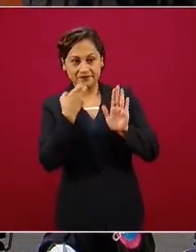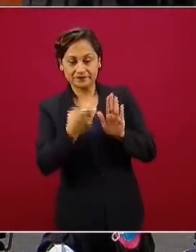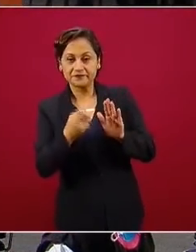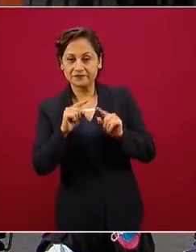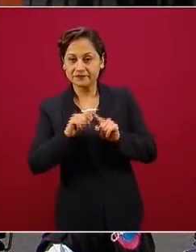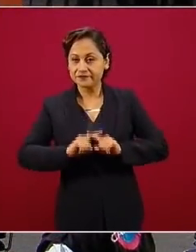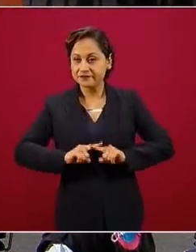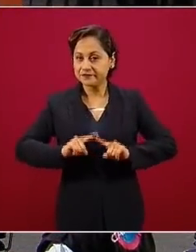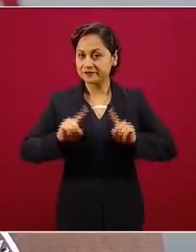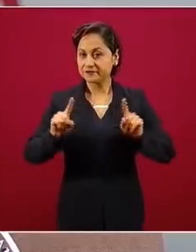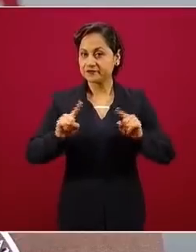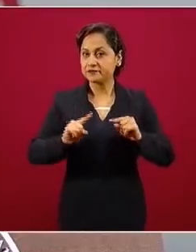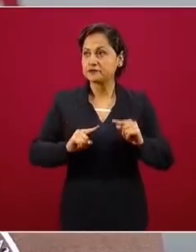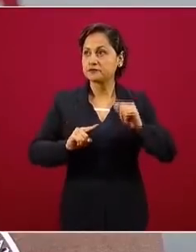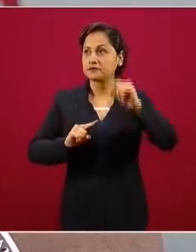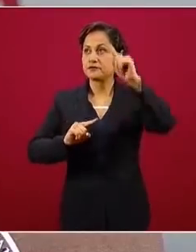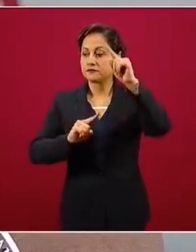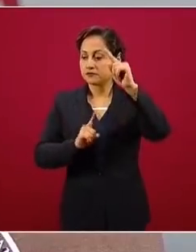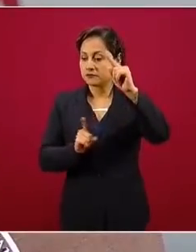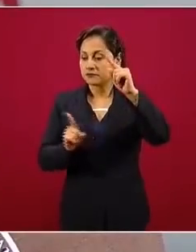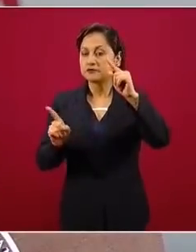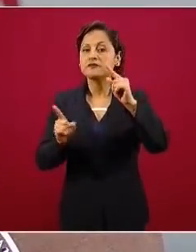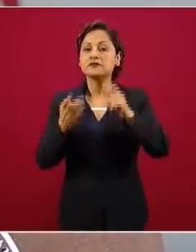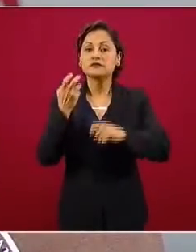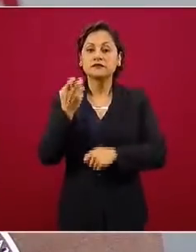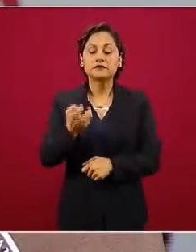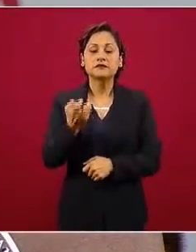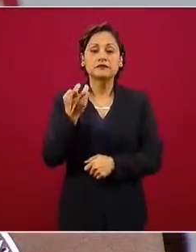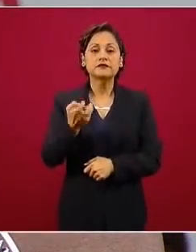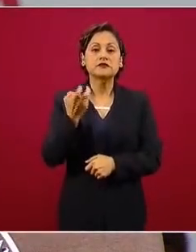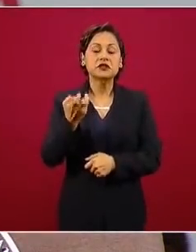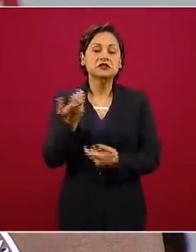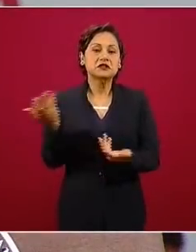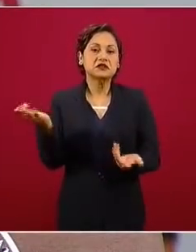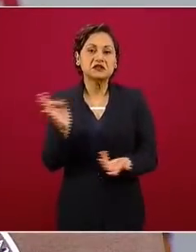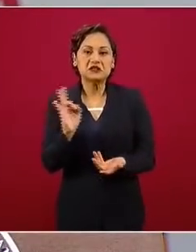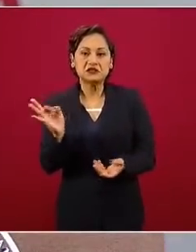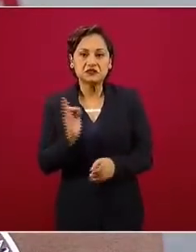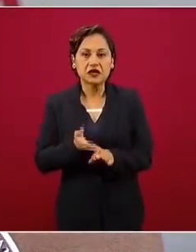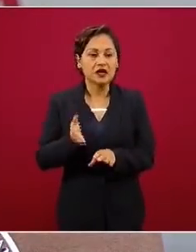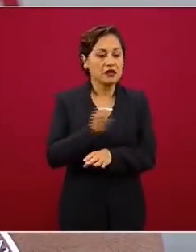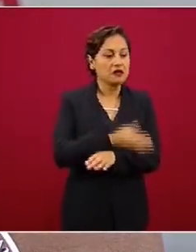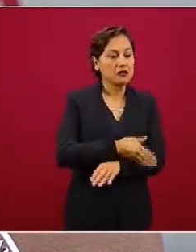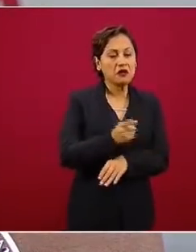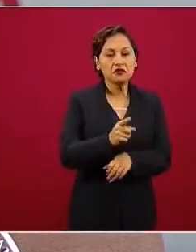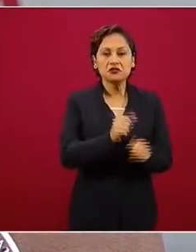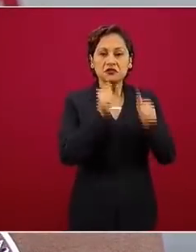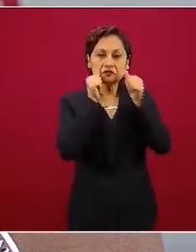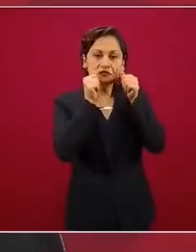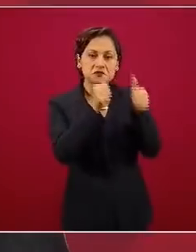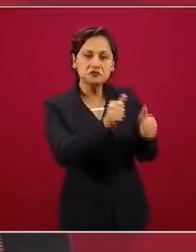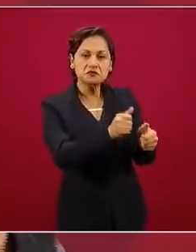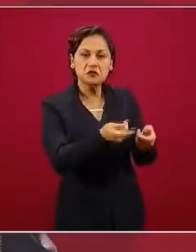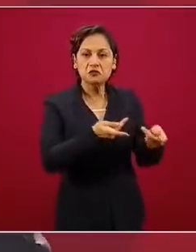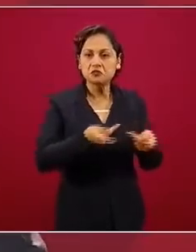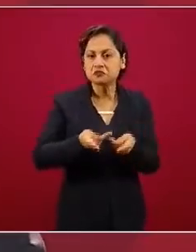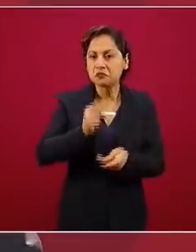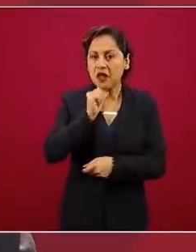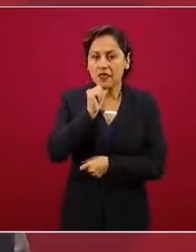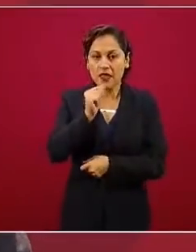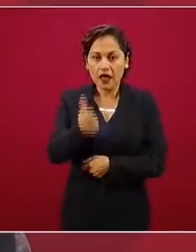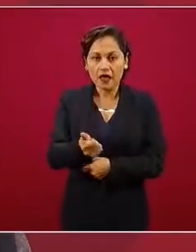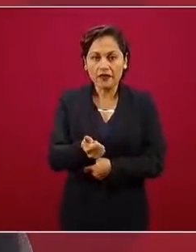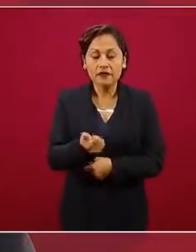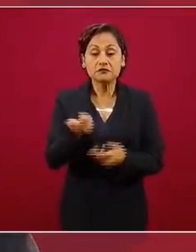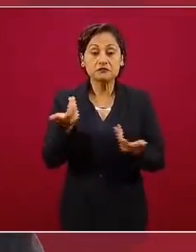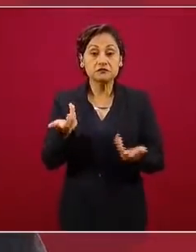nos hubiera llevado en un escenario sin las intervenciones a casi 40,000 casos